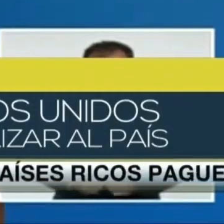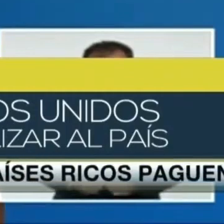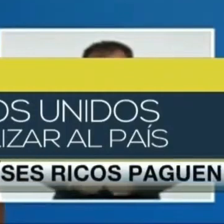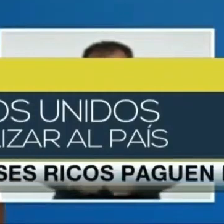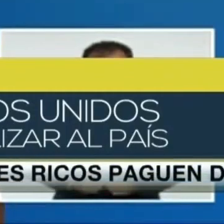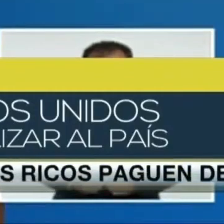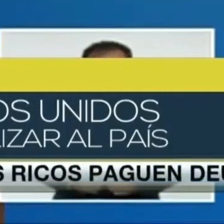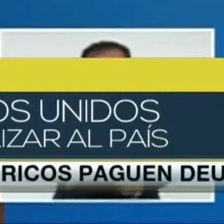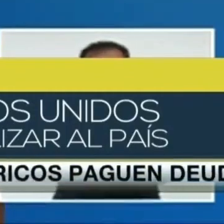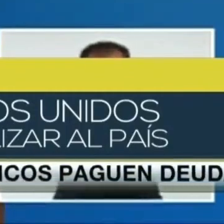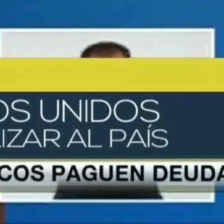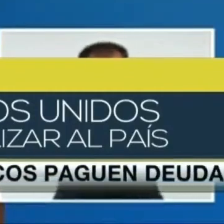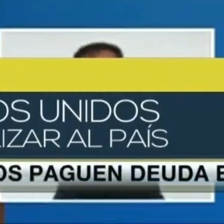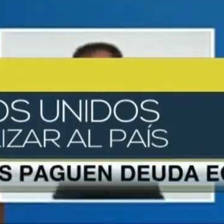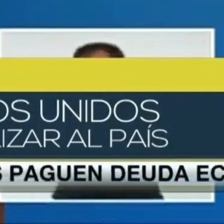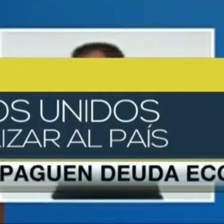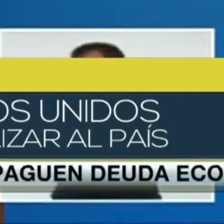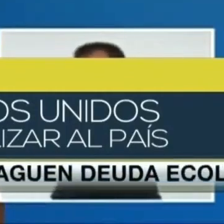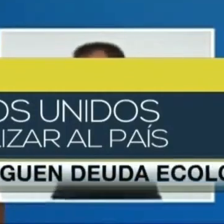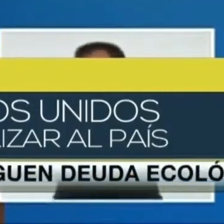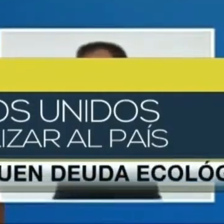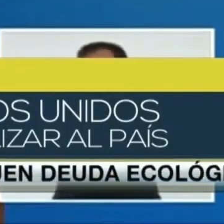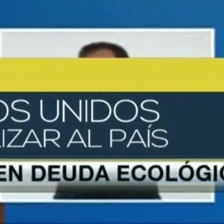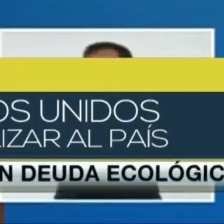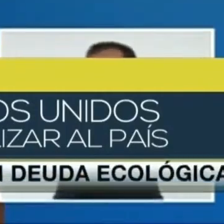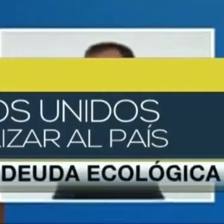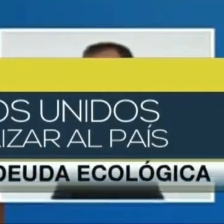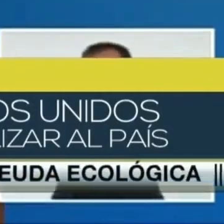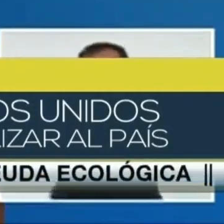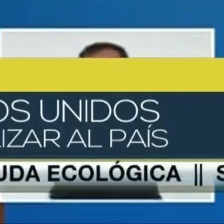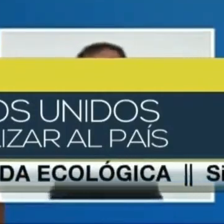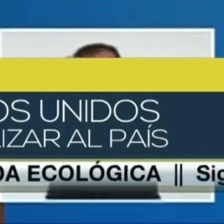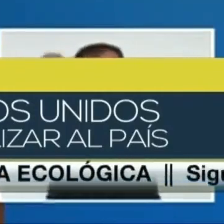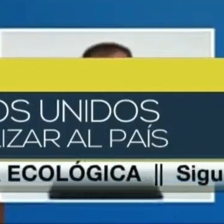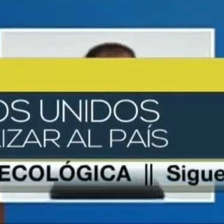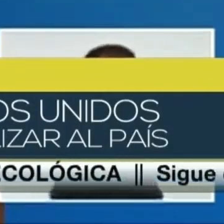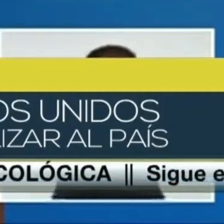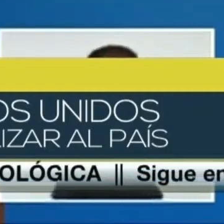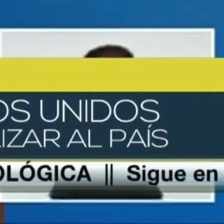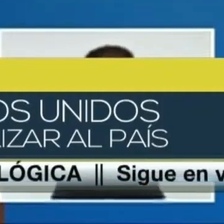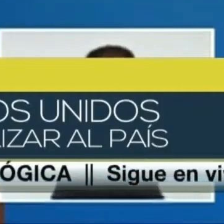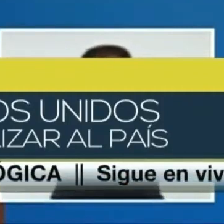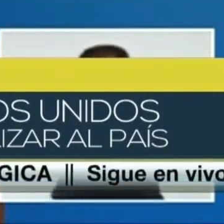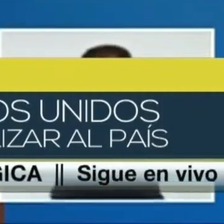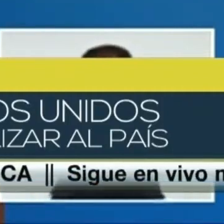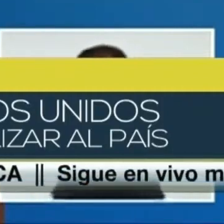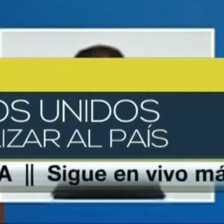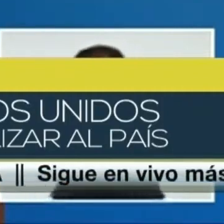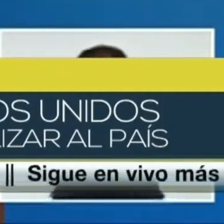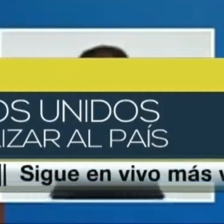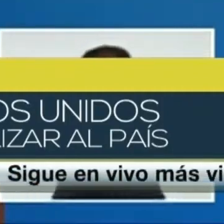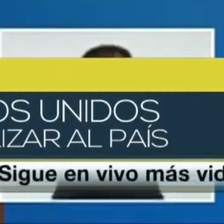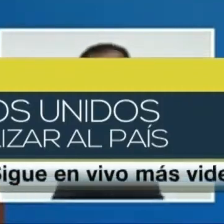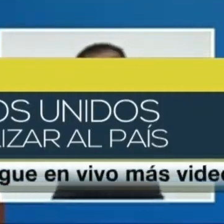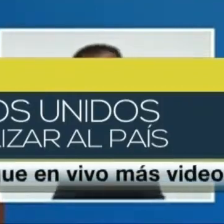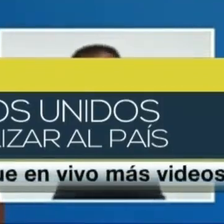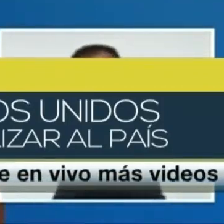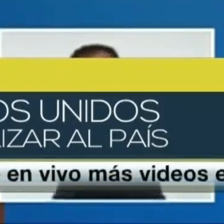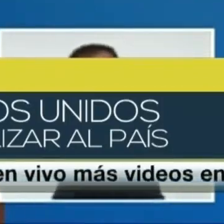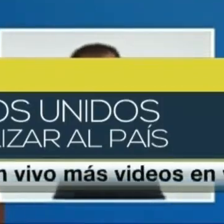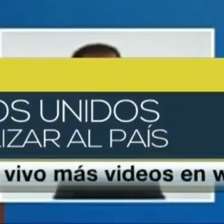yo espero que el gobierno de los Estados Unidos aplique y garantice que se cumplan sus